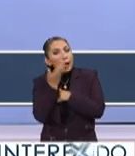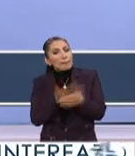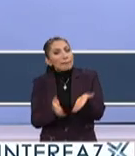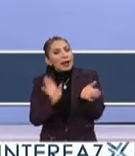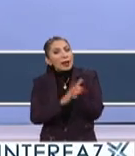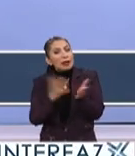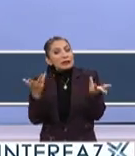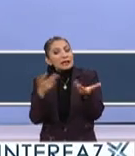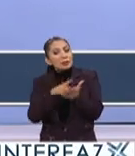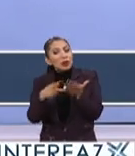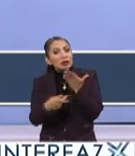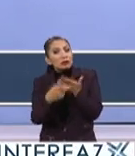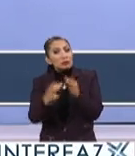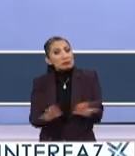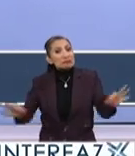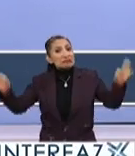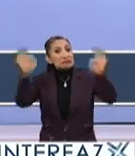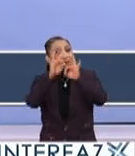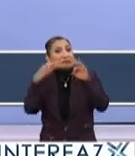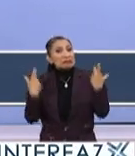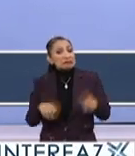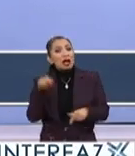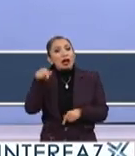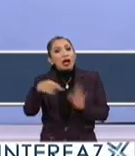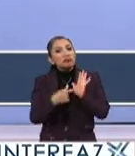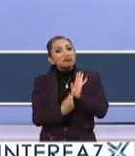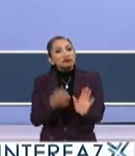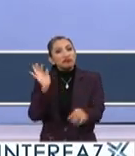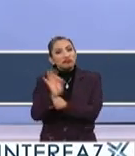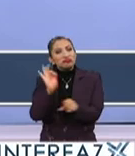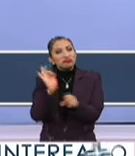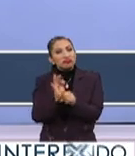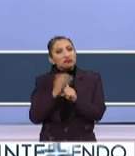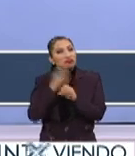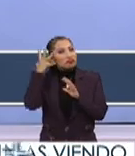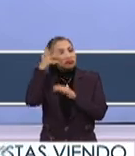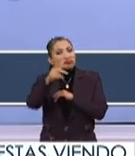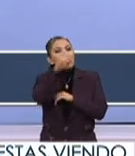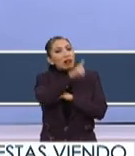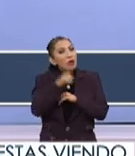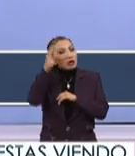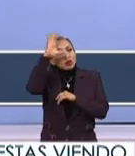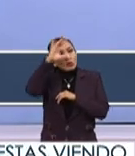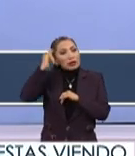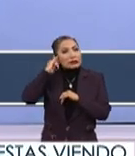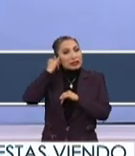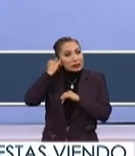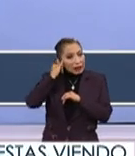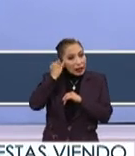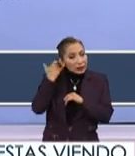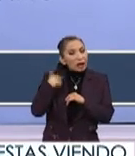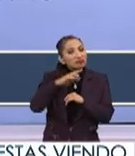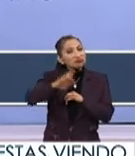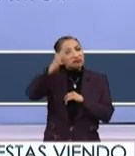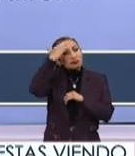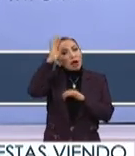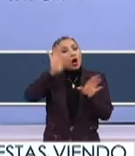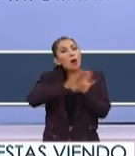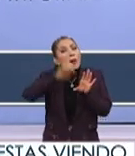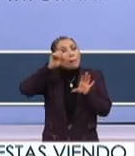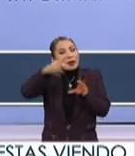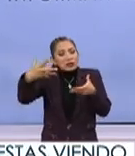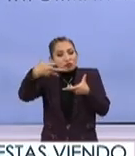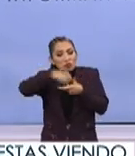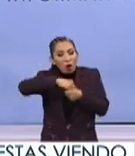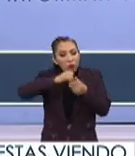bilingüe se gesta un proyecto histórico que resalta y protege el porvenir de las lenguas y culturas indígenas, reconociéndolas como